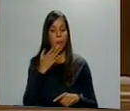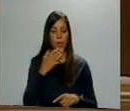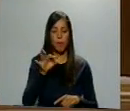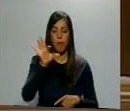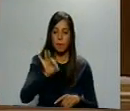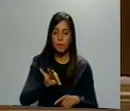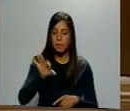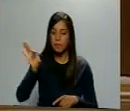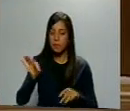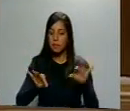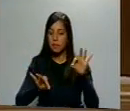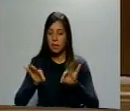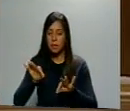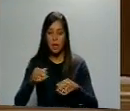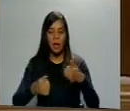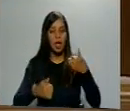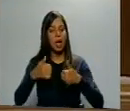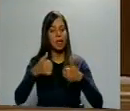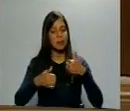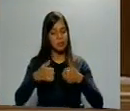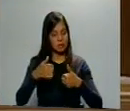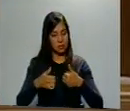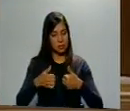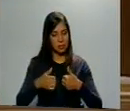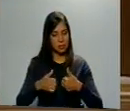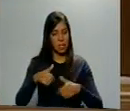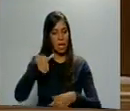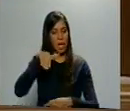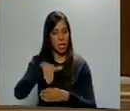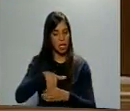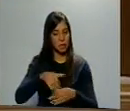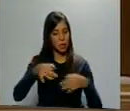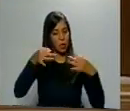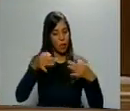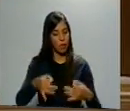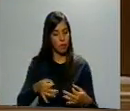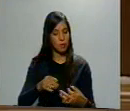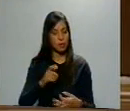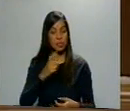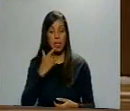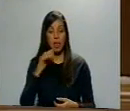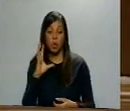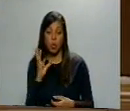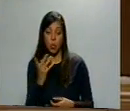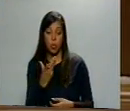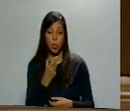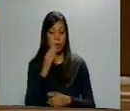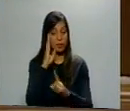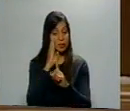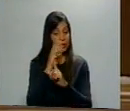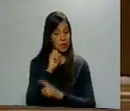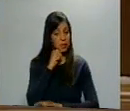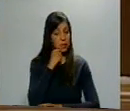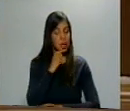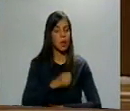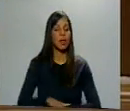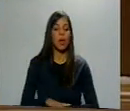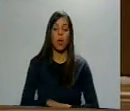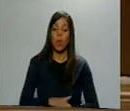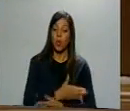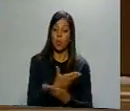aspecto popular mediante elecciones universales, directas y secretas. Todos